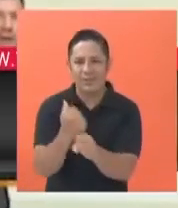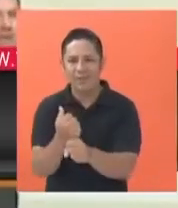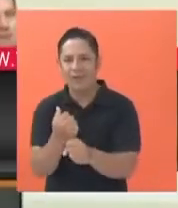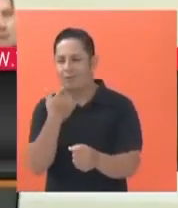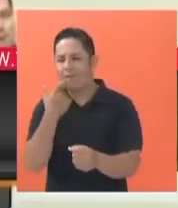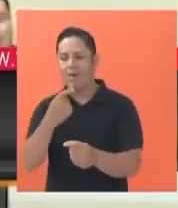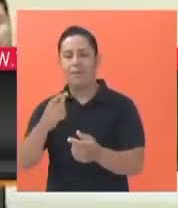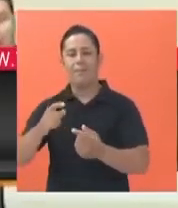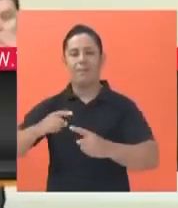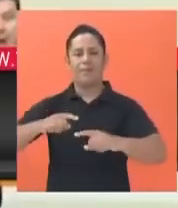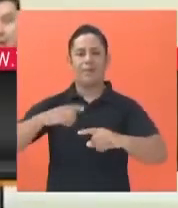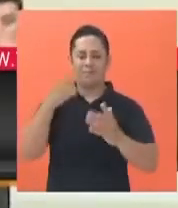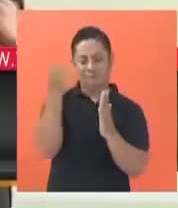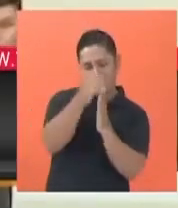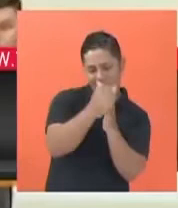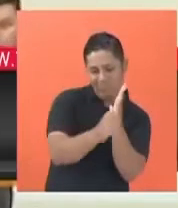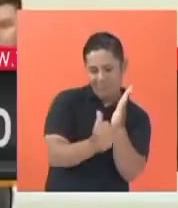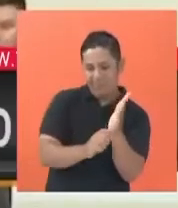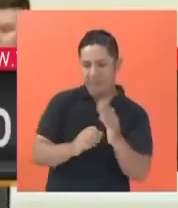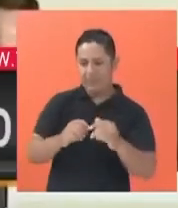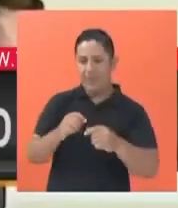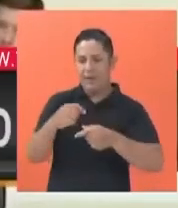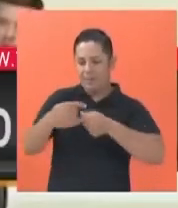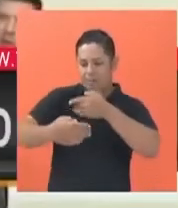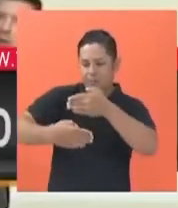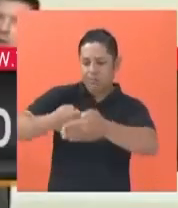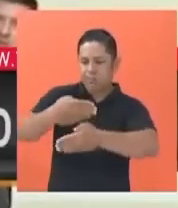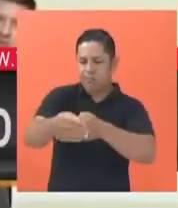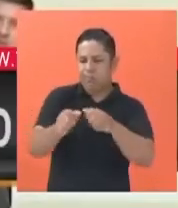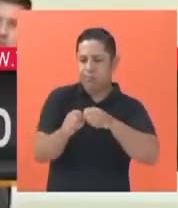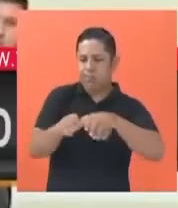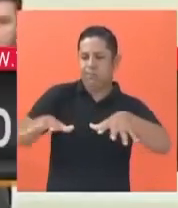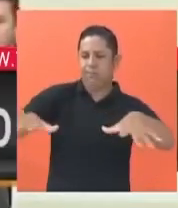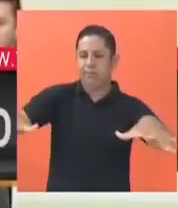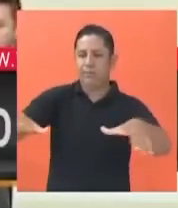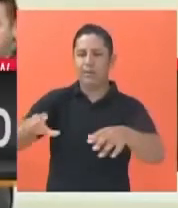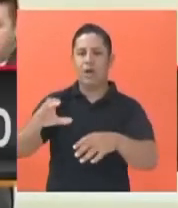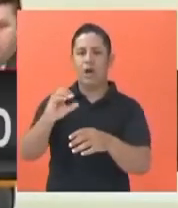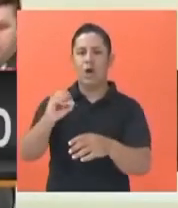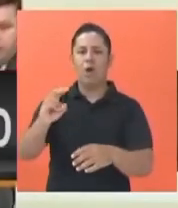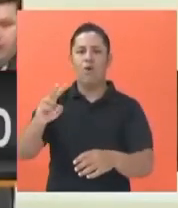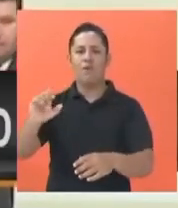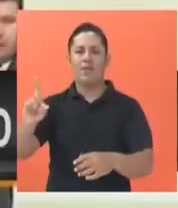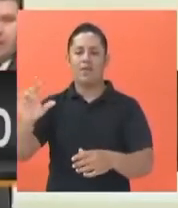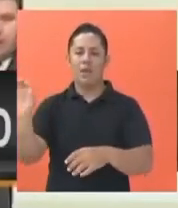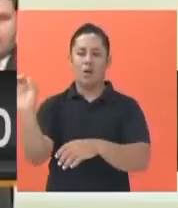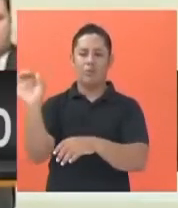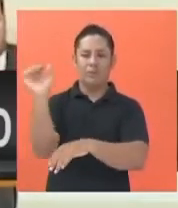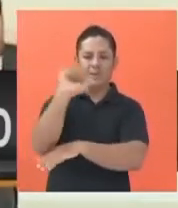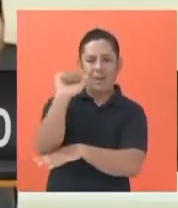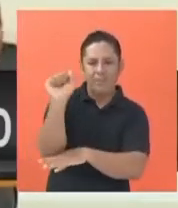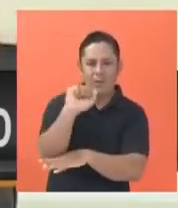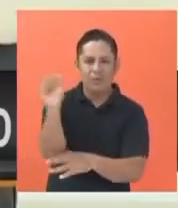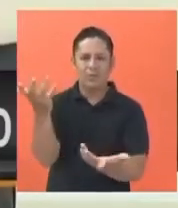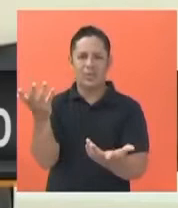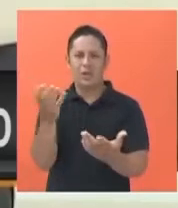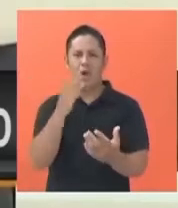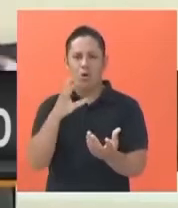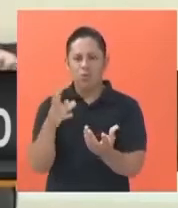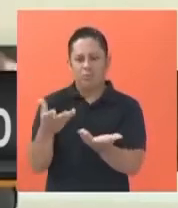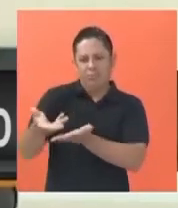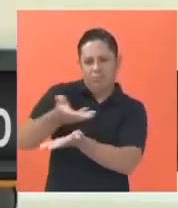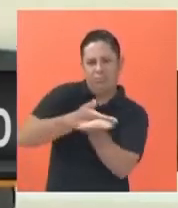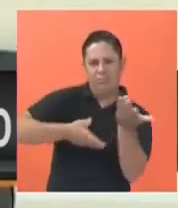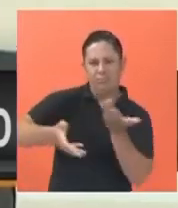unas medidas que nos permitan reducir en los entornos laborales, en los entornos de transporte, en los entornos que